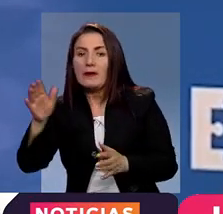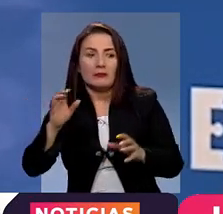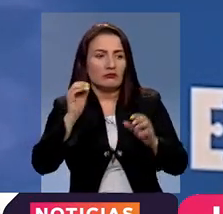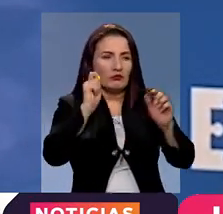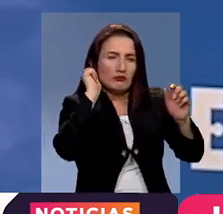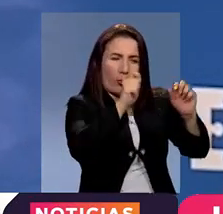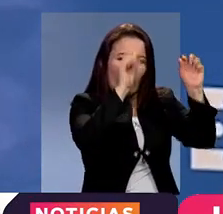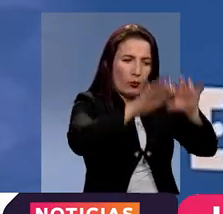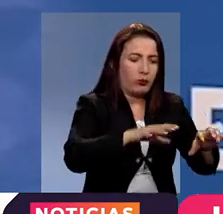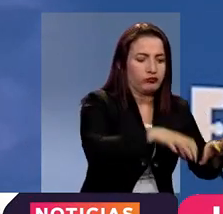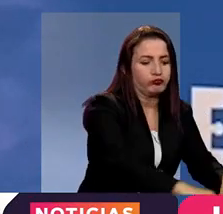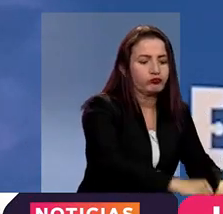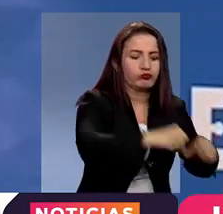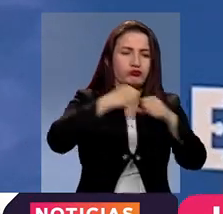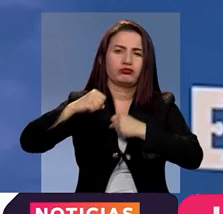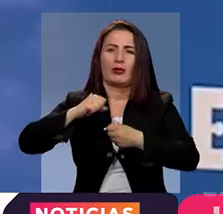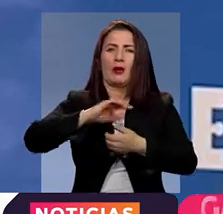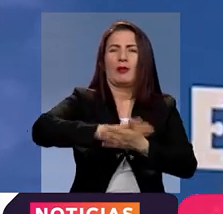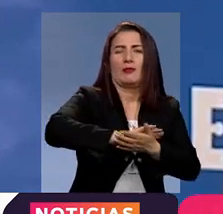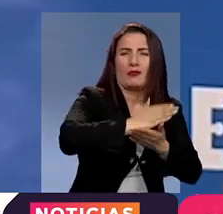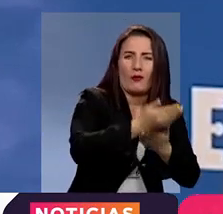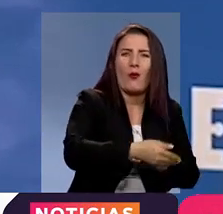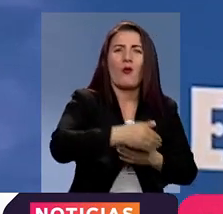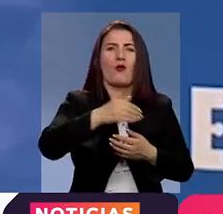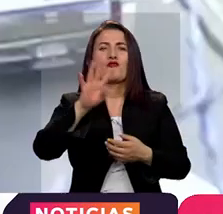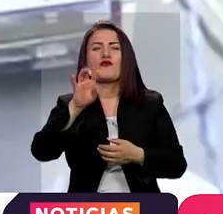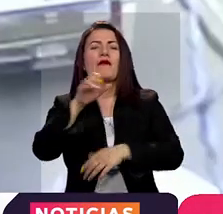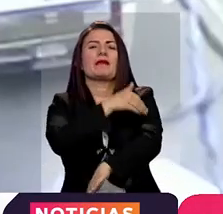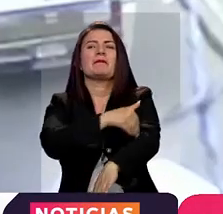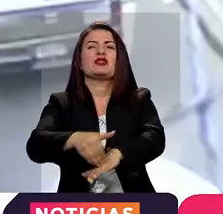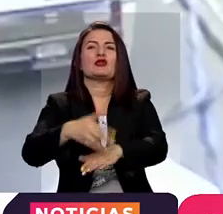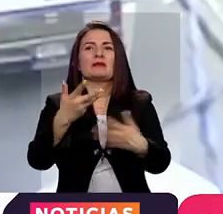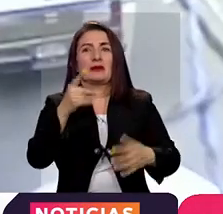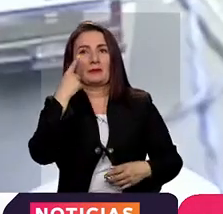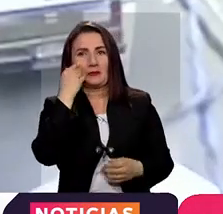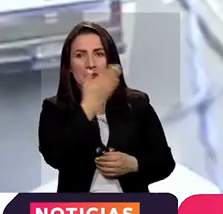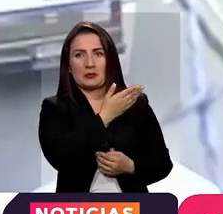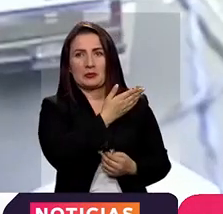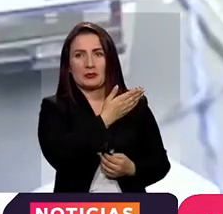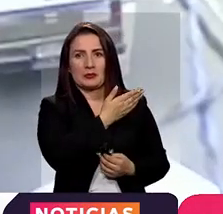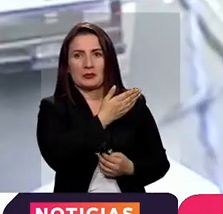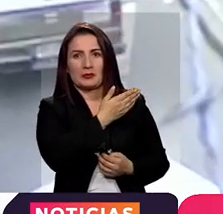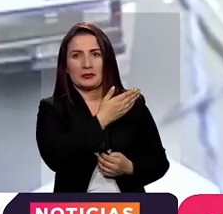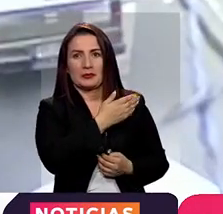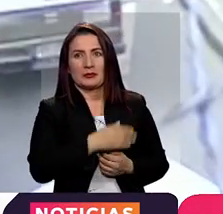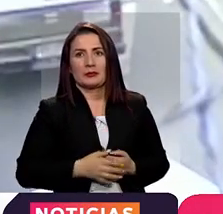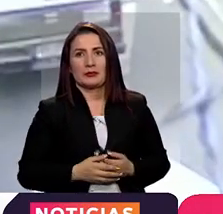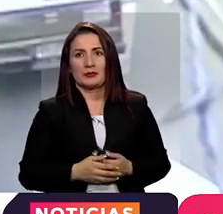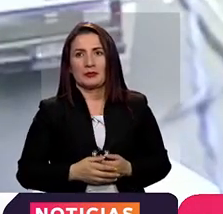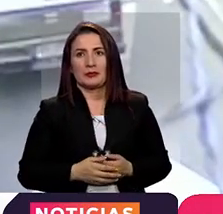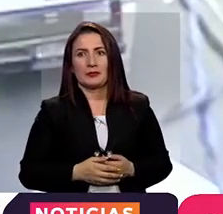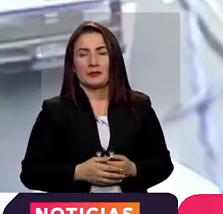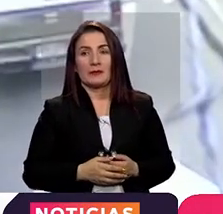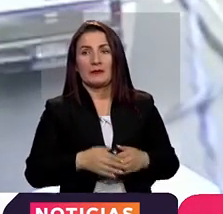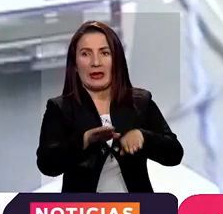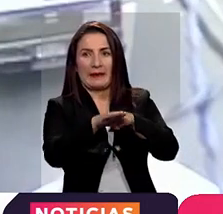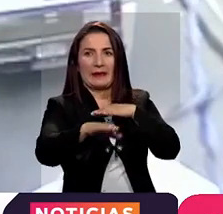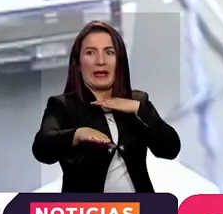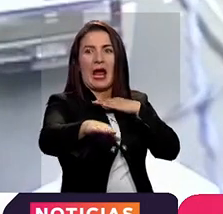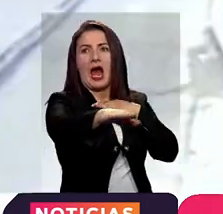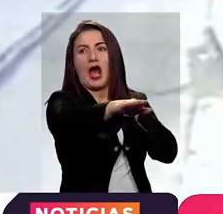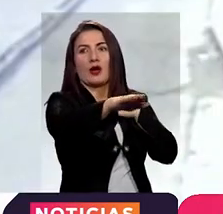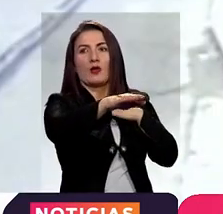de objetos de valor por una cantidad aproximada de 9 millones de pesos. Los ladrones esperaban que sus víctimas estuvieran en trancones